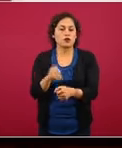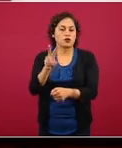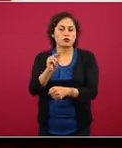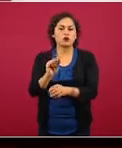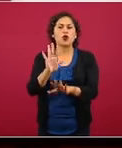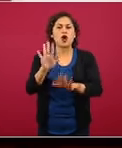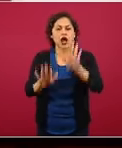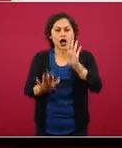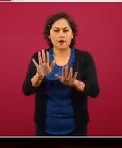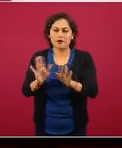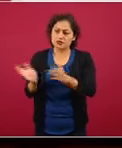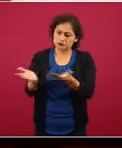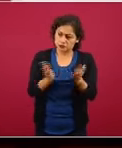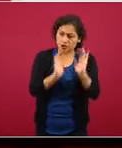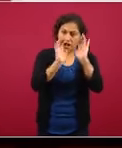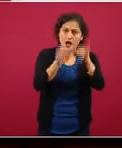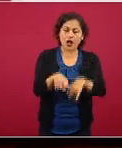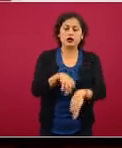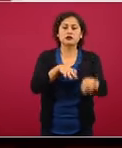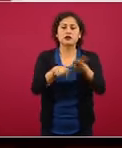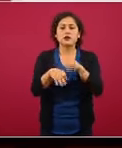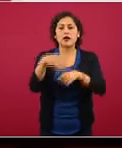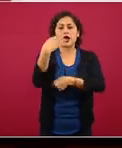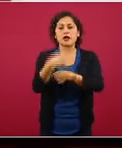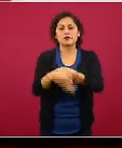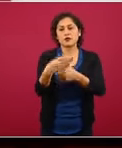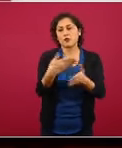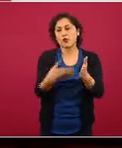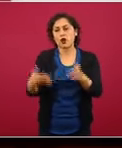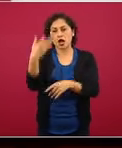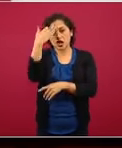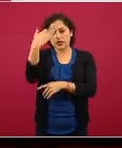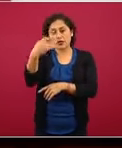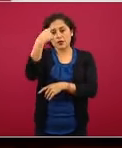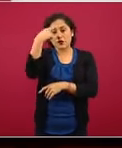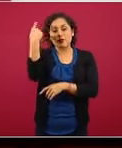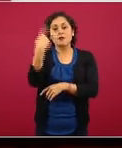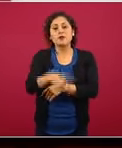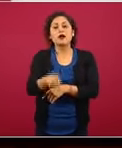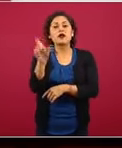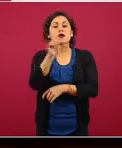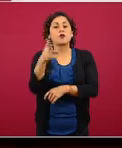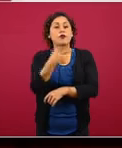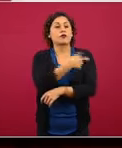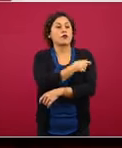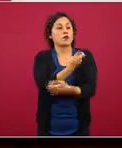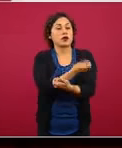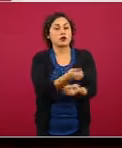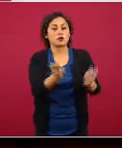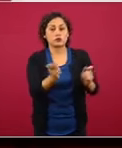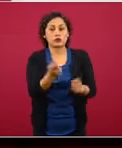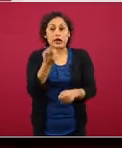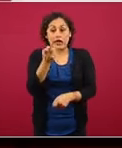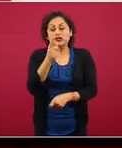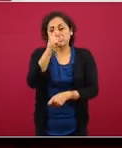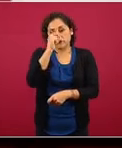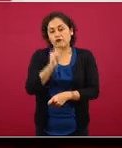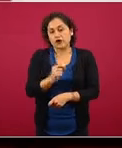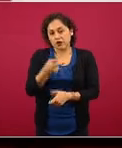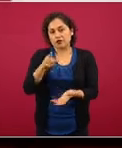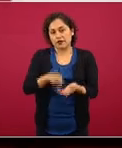específica para las jornadas nacionales. Y esto es algo que hay que subsanar, hay que tener